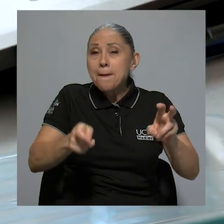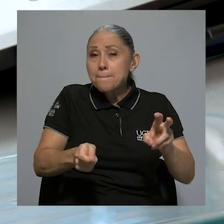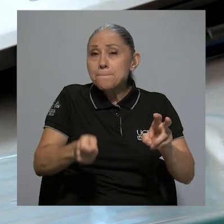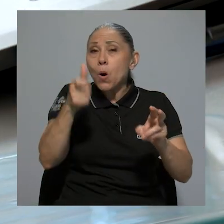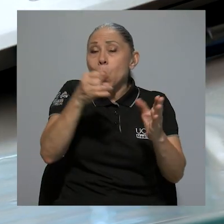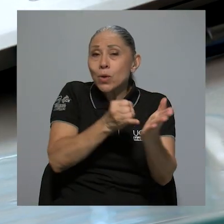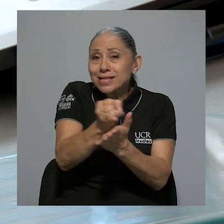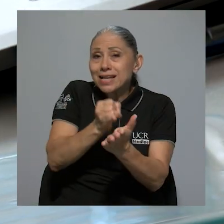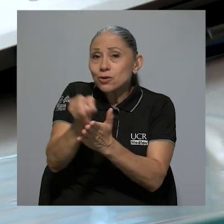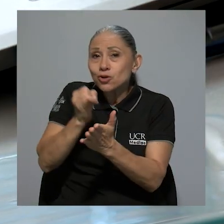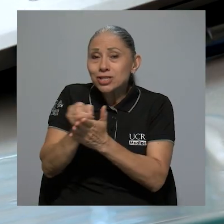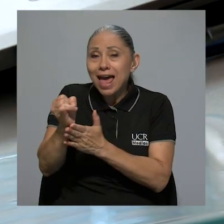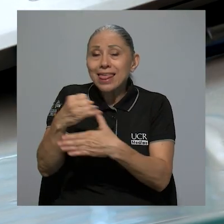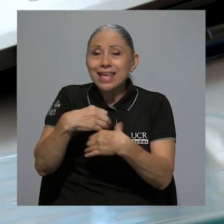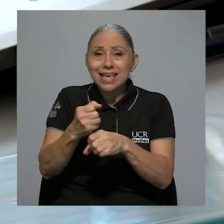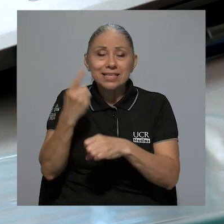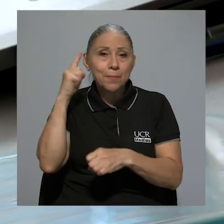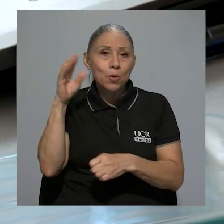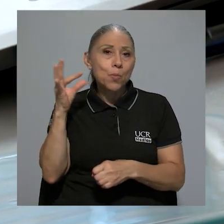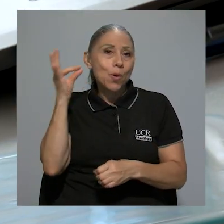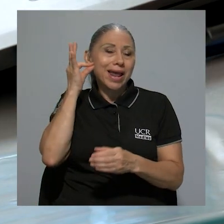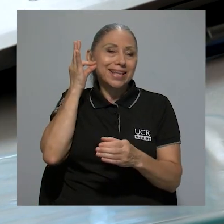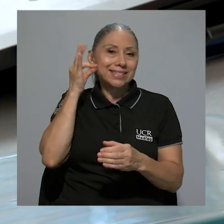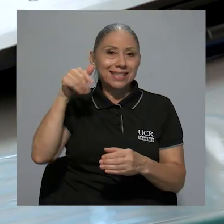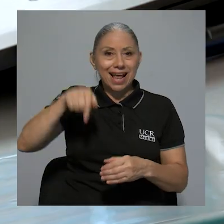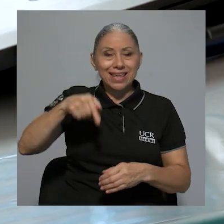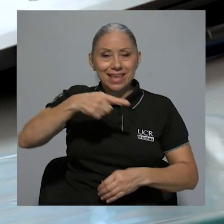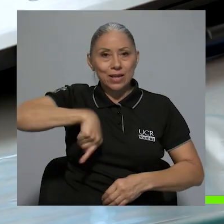mujeres investigadoras en nuestro país.